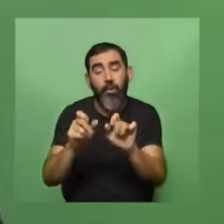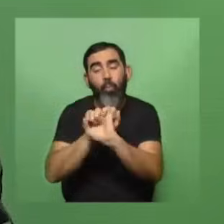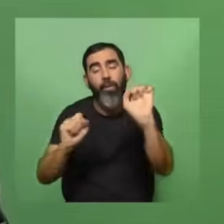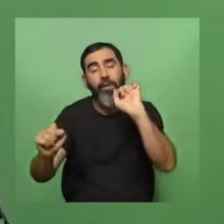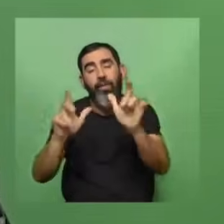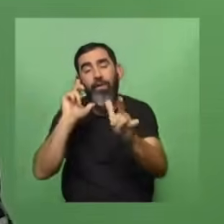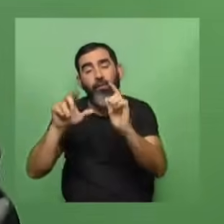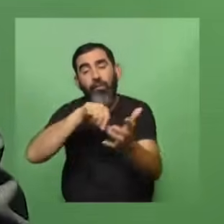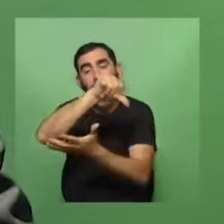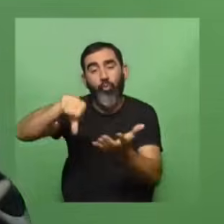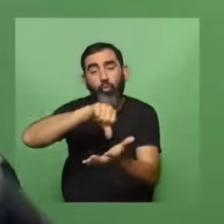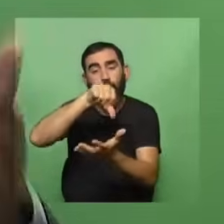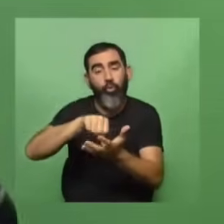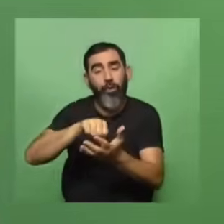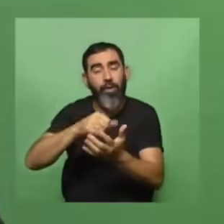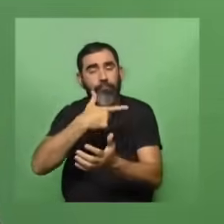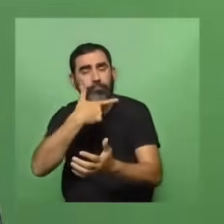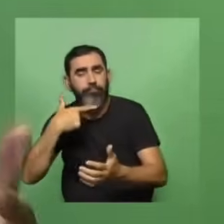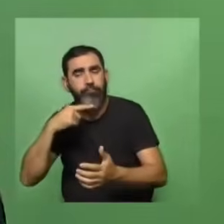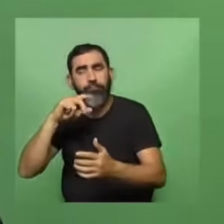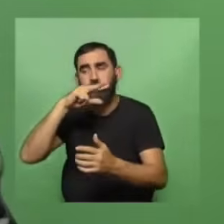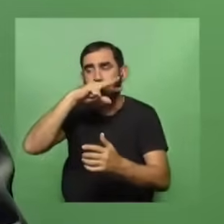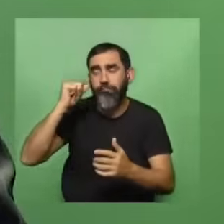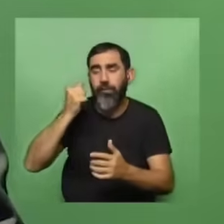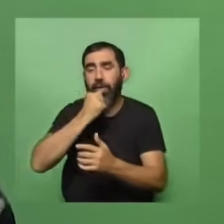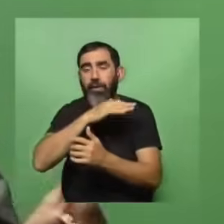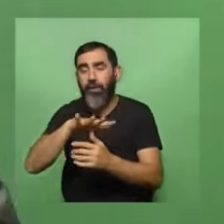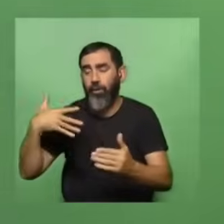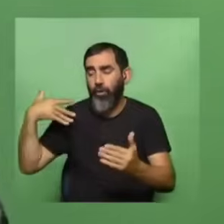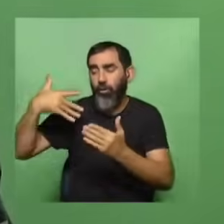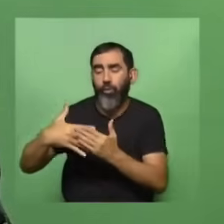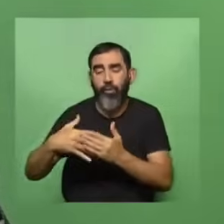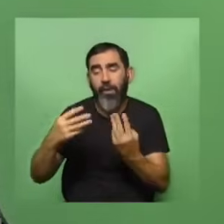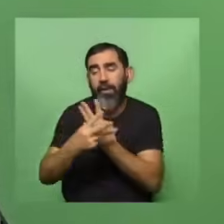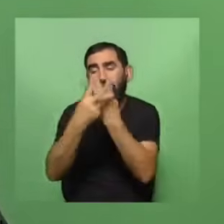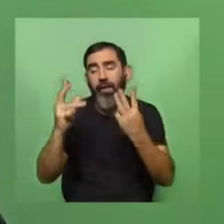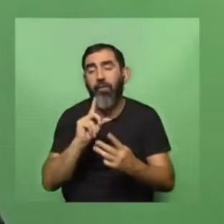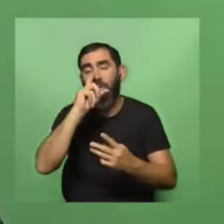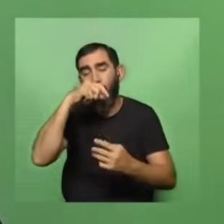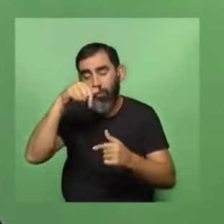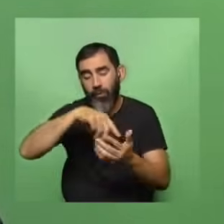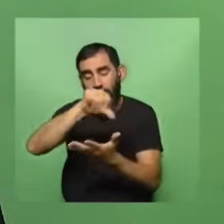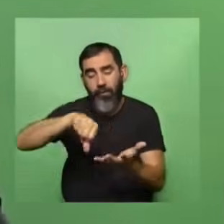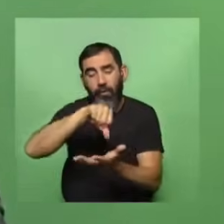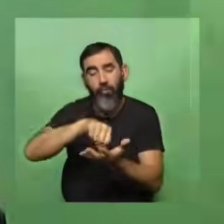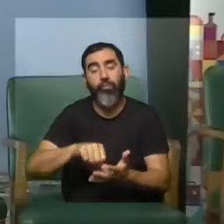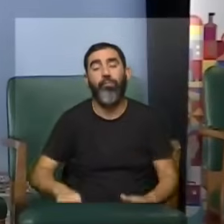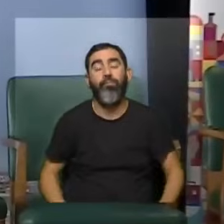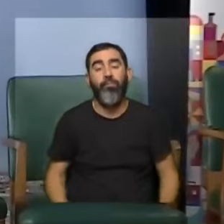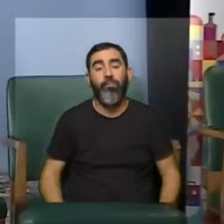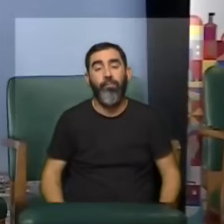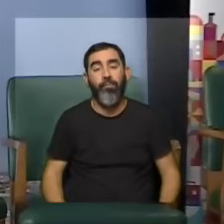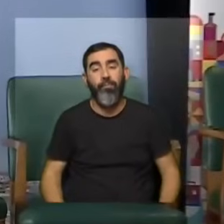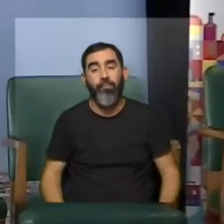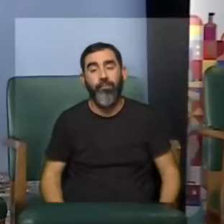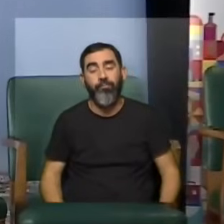disfrutar de los sabores, de los aromas, de la historia, del encanto en definitiva que tiene Montevideo.